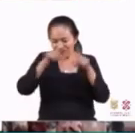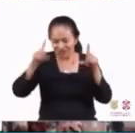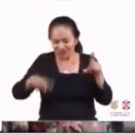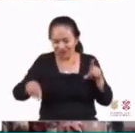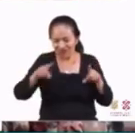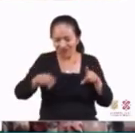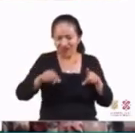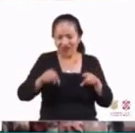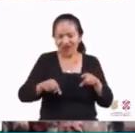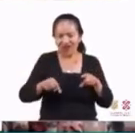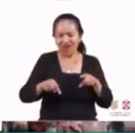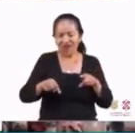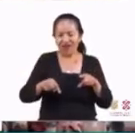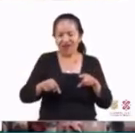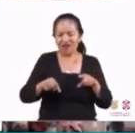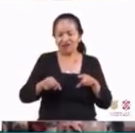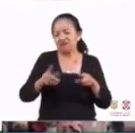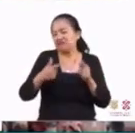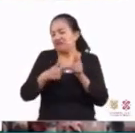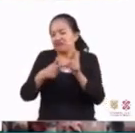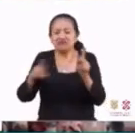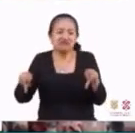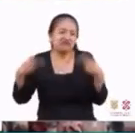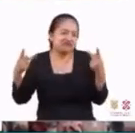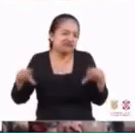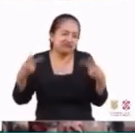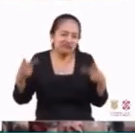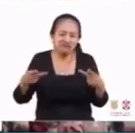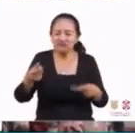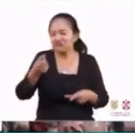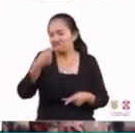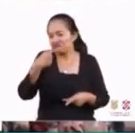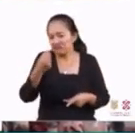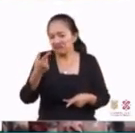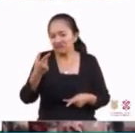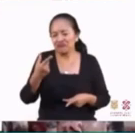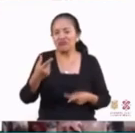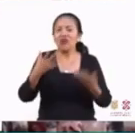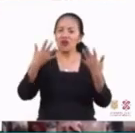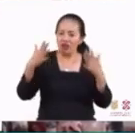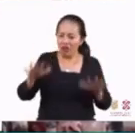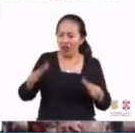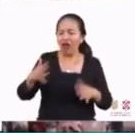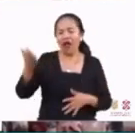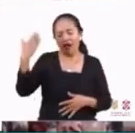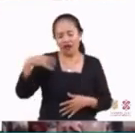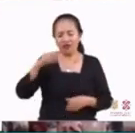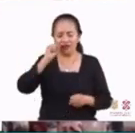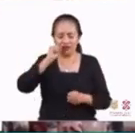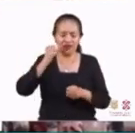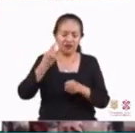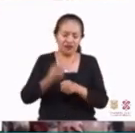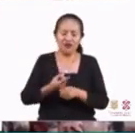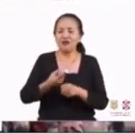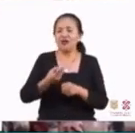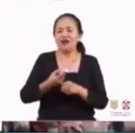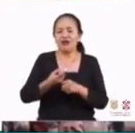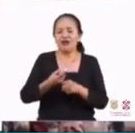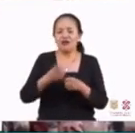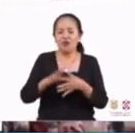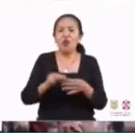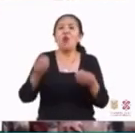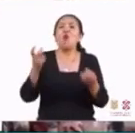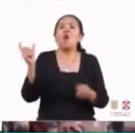la comercialización ilegal de fentanilo. Ya lo presentaron ayer, lo ha presentado la Secretaría de Seguridad en varias ocasiones, cuánto